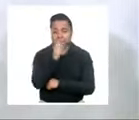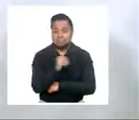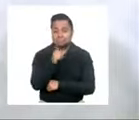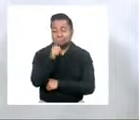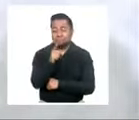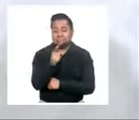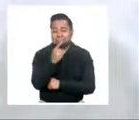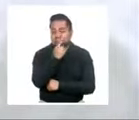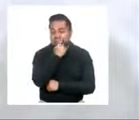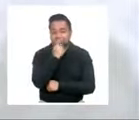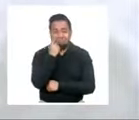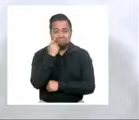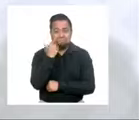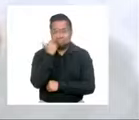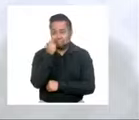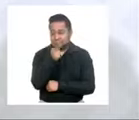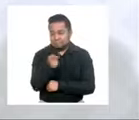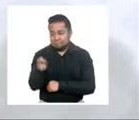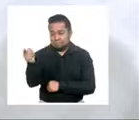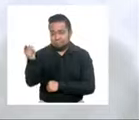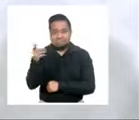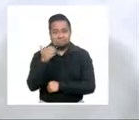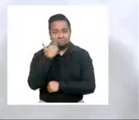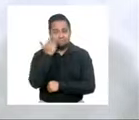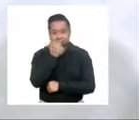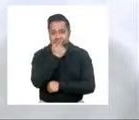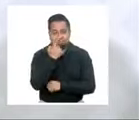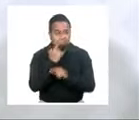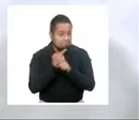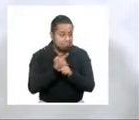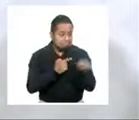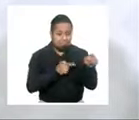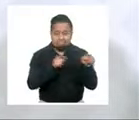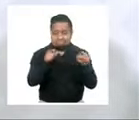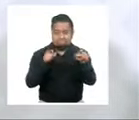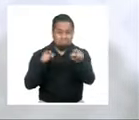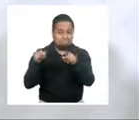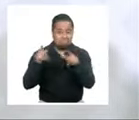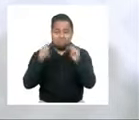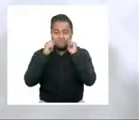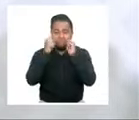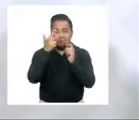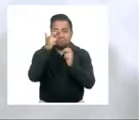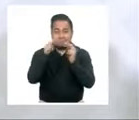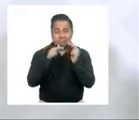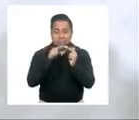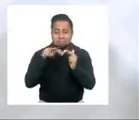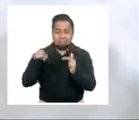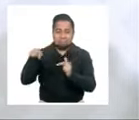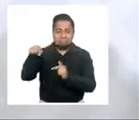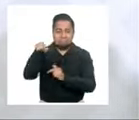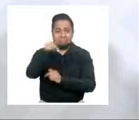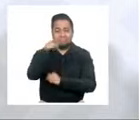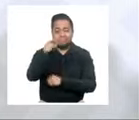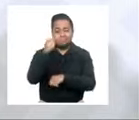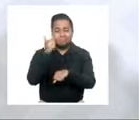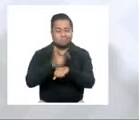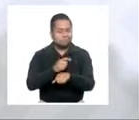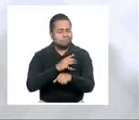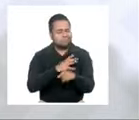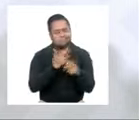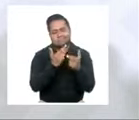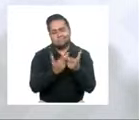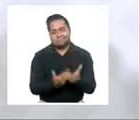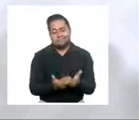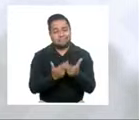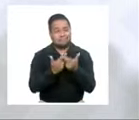que vayan, donde quiera que estén de las ocho regiones, van a encontrar de